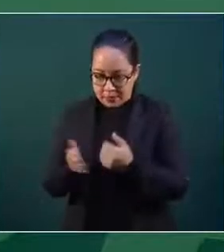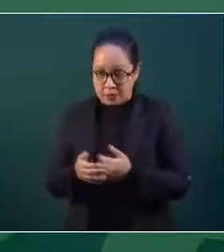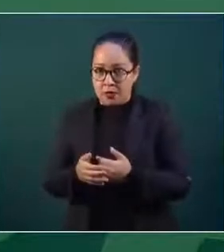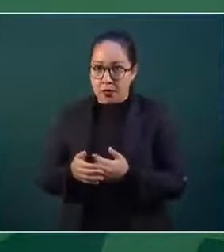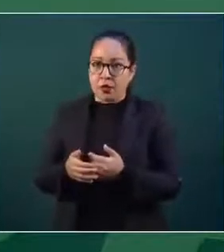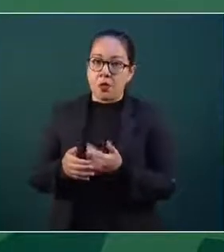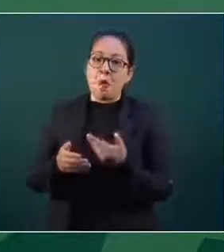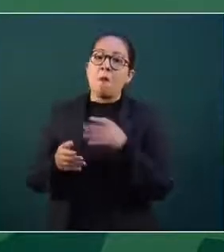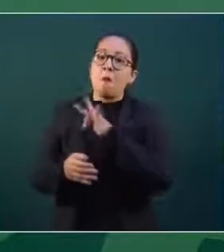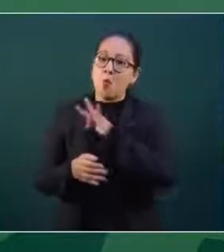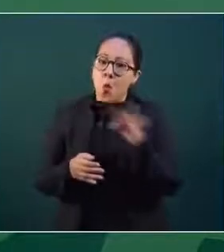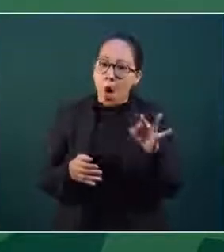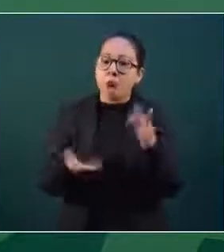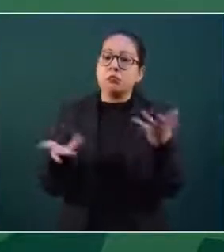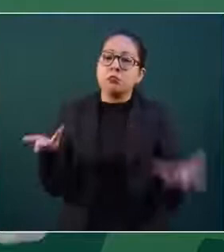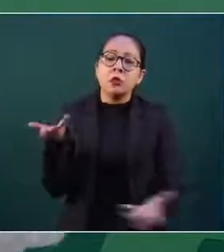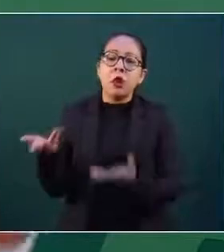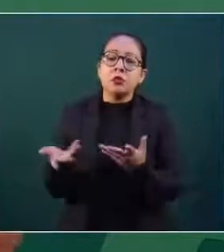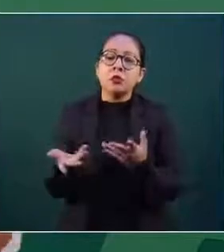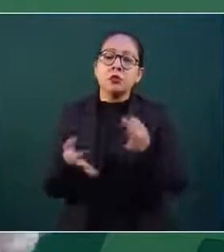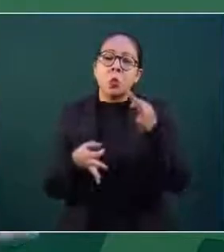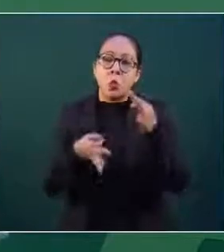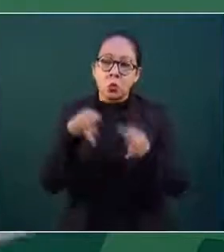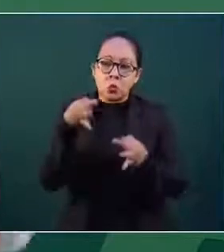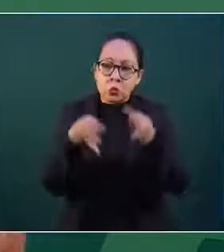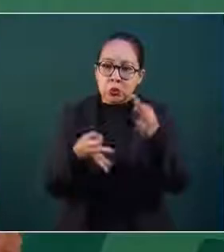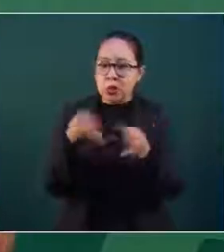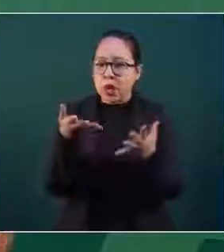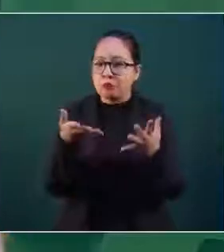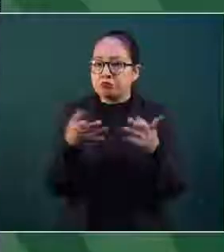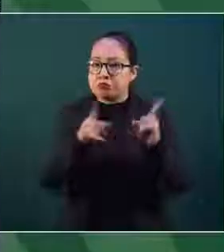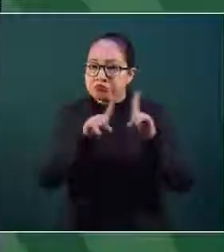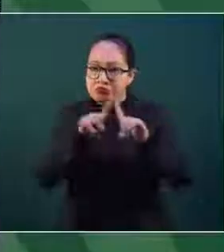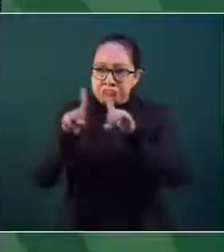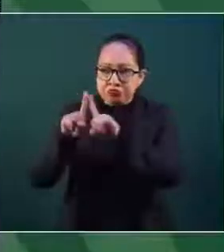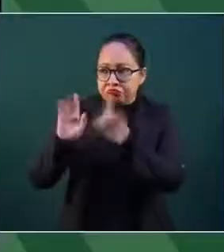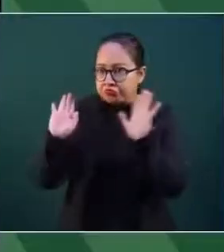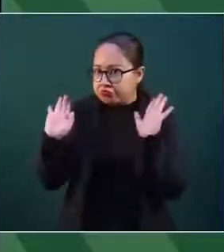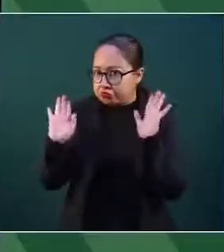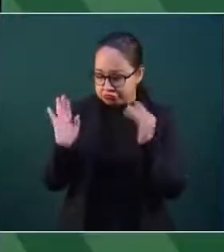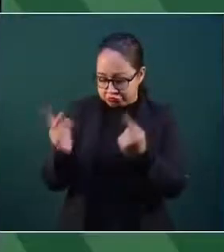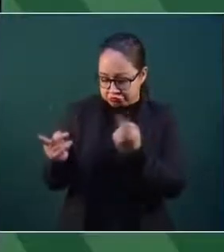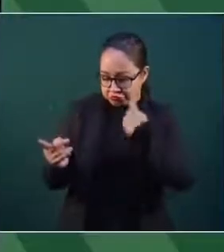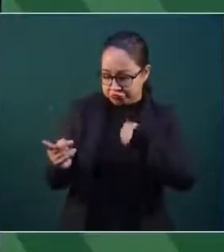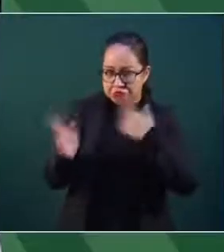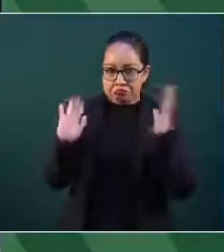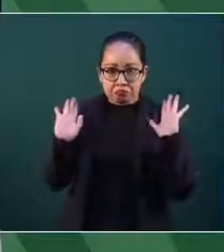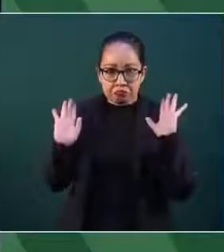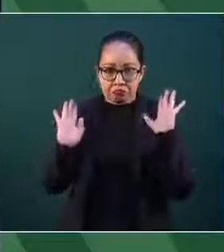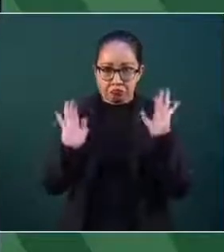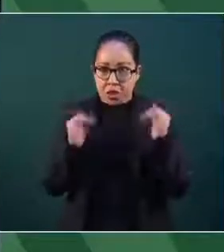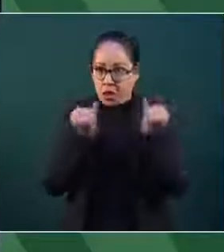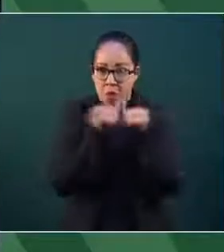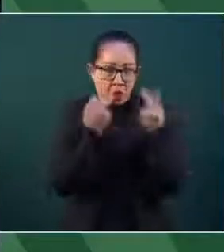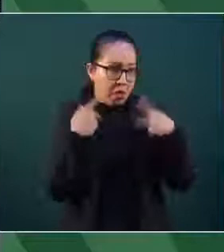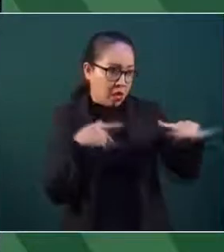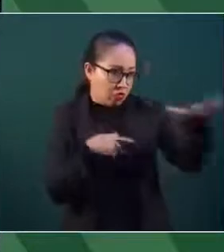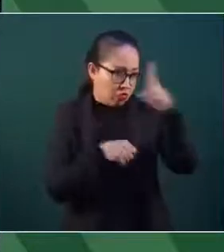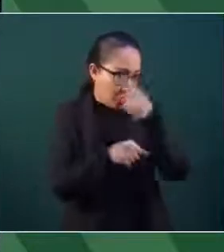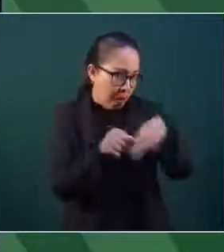juzgado como cualquier otro ciudadano, por cualquier delito. Y eso fue un avance